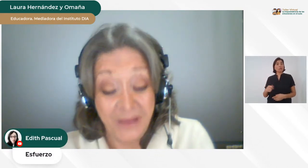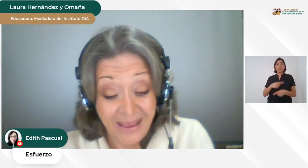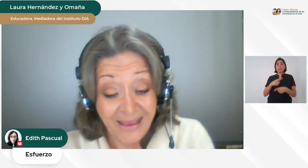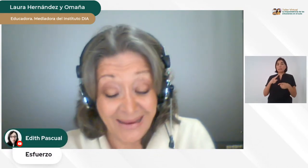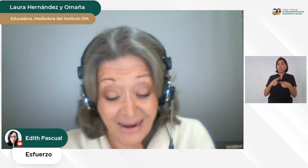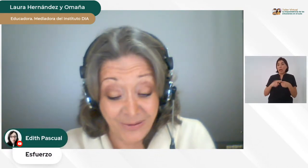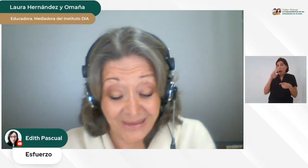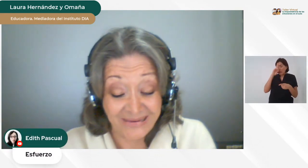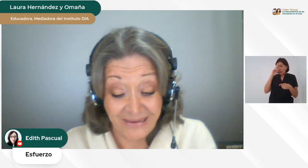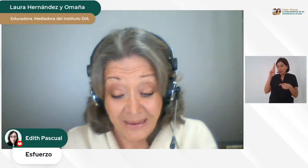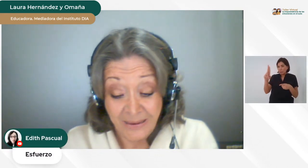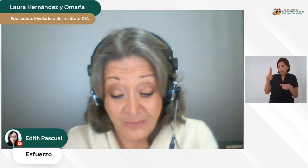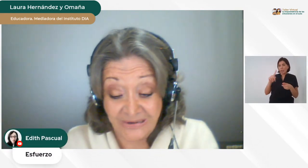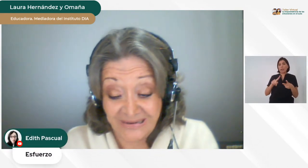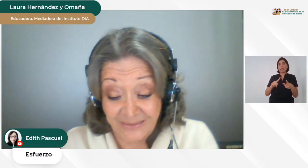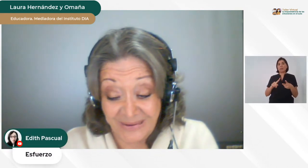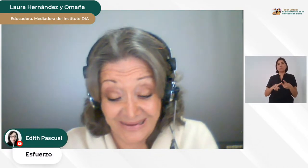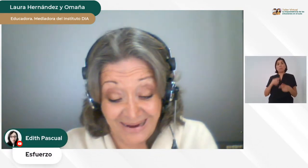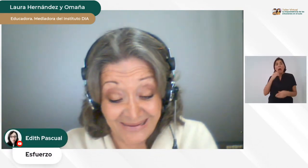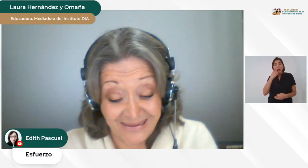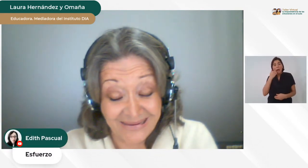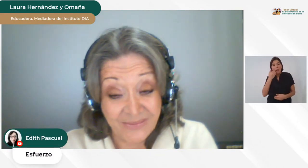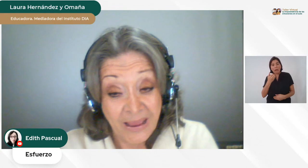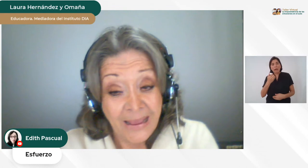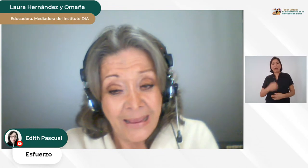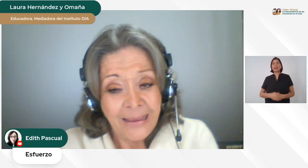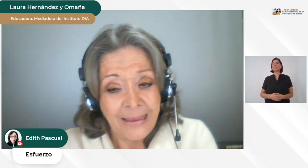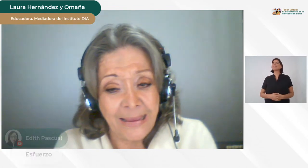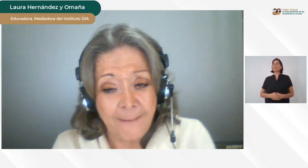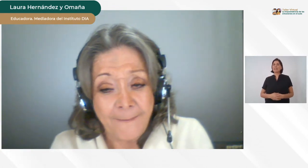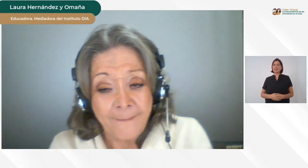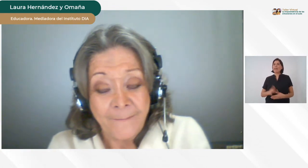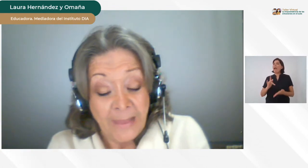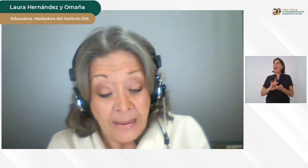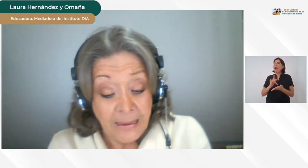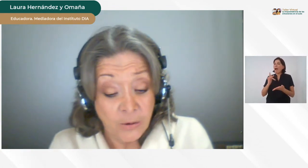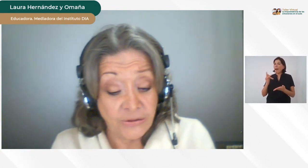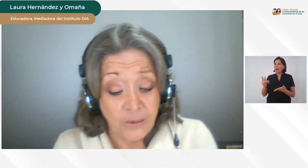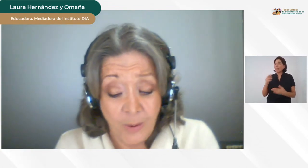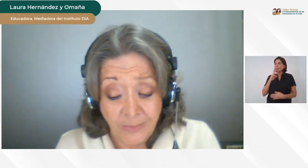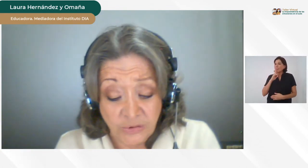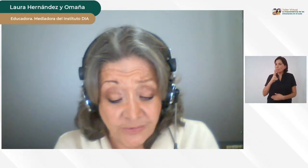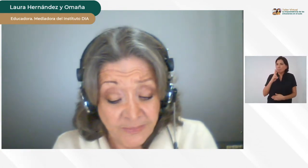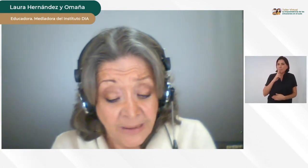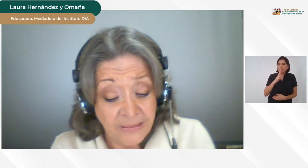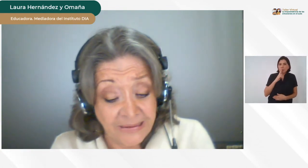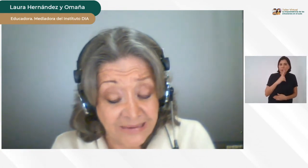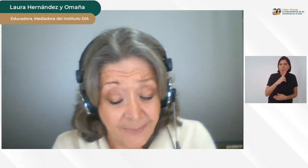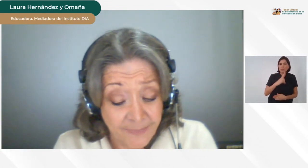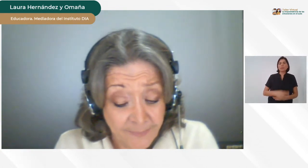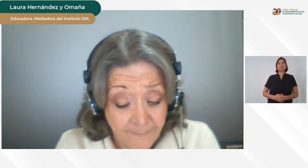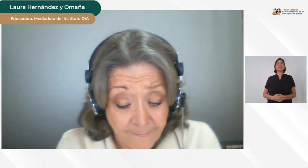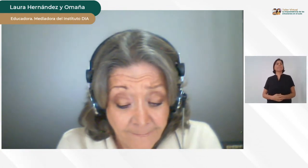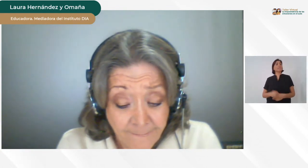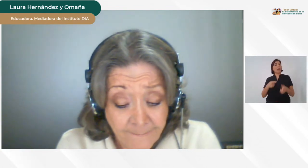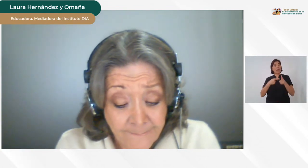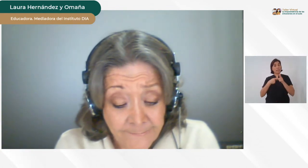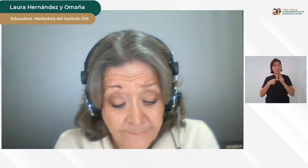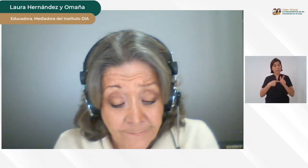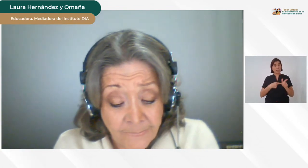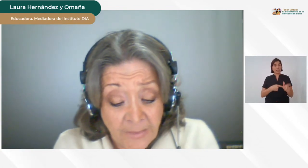hacerlo. Claro que sí. Muchísimas gracias. Y continuamos. Dice,